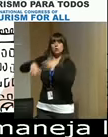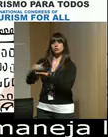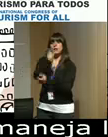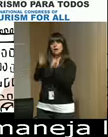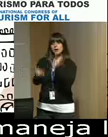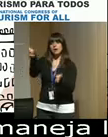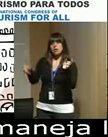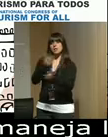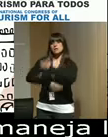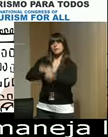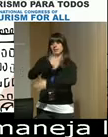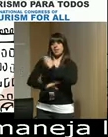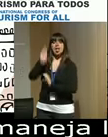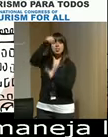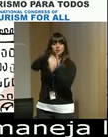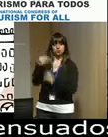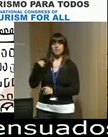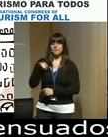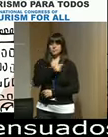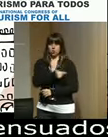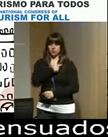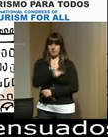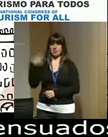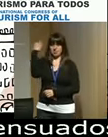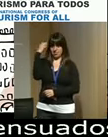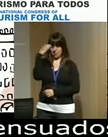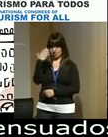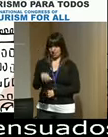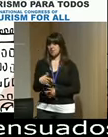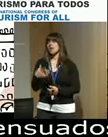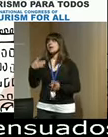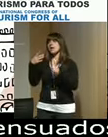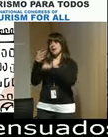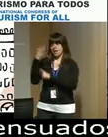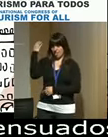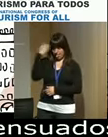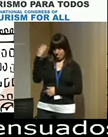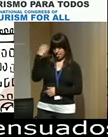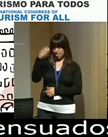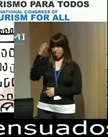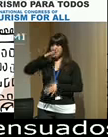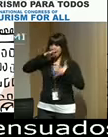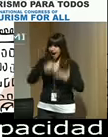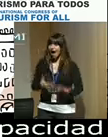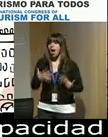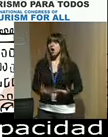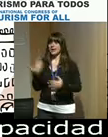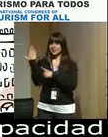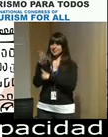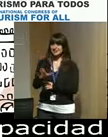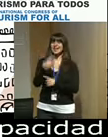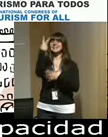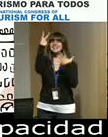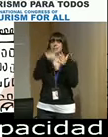que representa el comité CERMI, ¿no? CERMI en la actualidad pues representa más de 7.000 asociaciones en toda